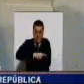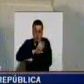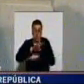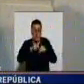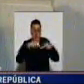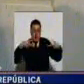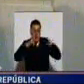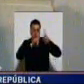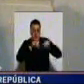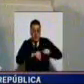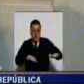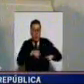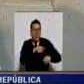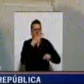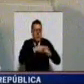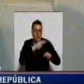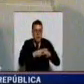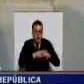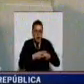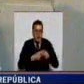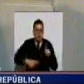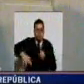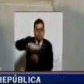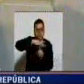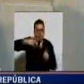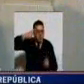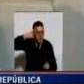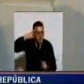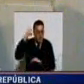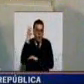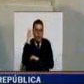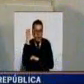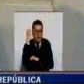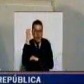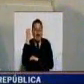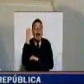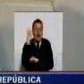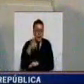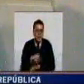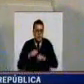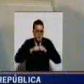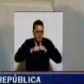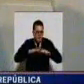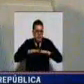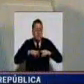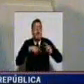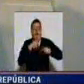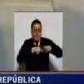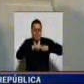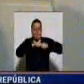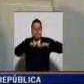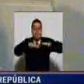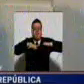internet que se llama Entorno Inteligente en Colombia reproduce por completa la noticia de